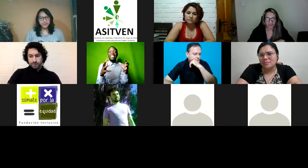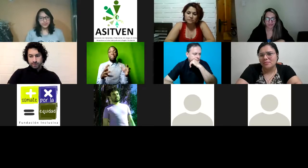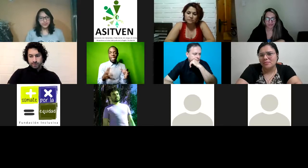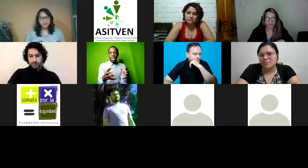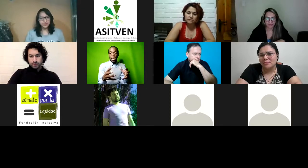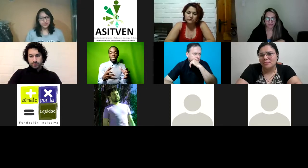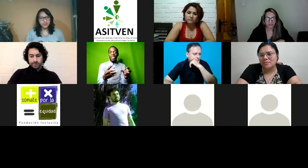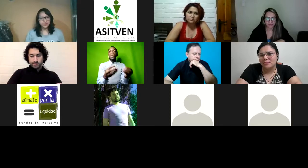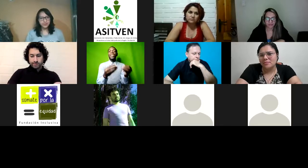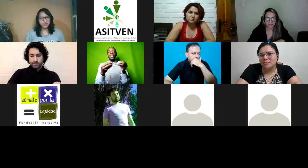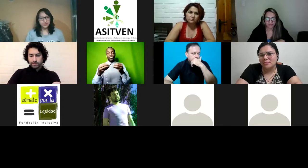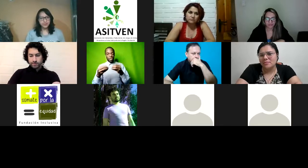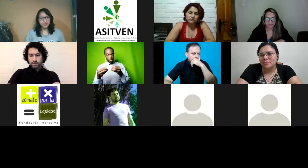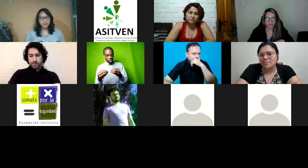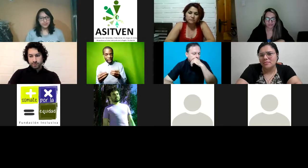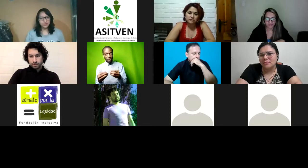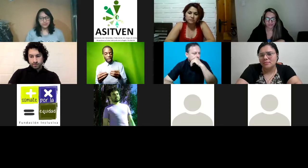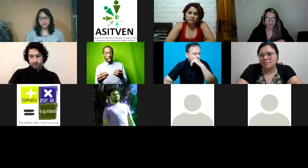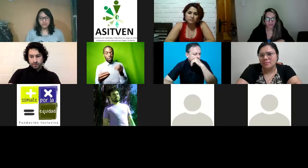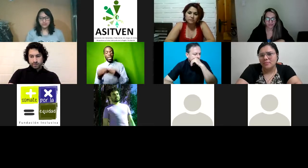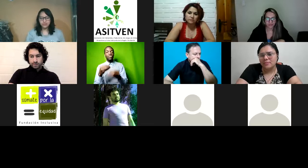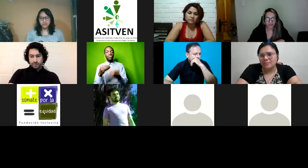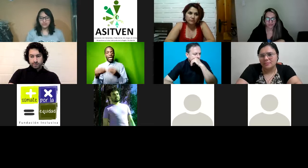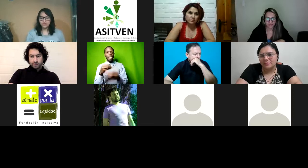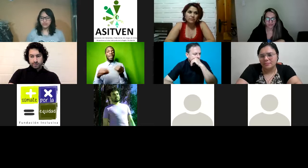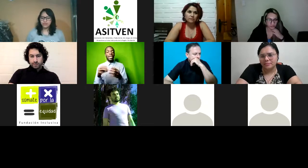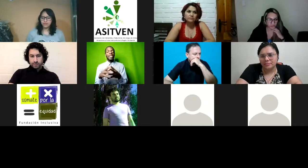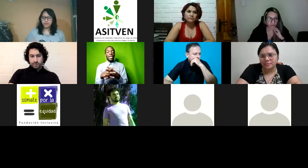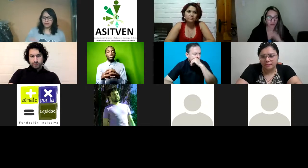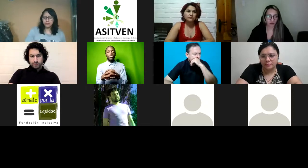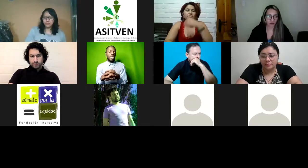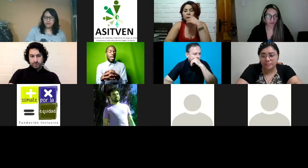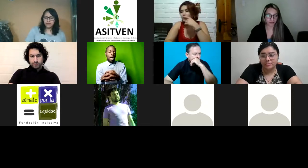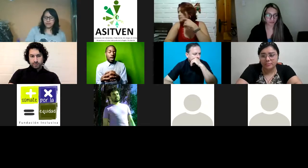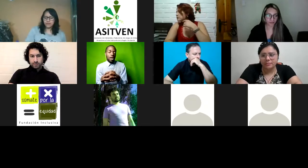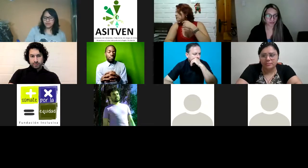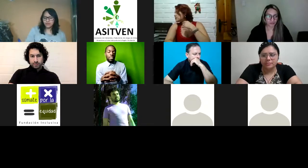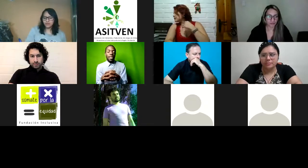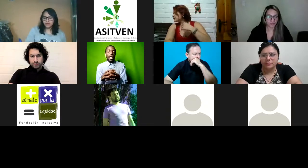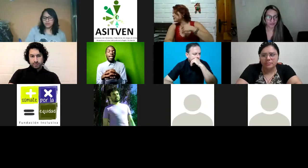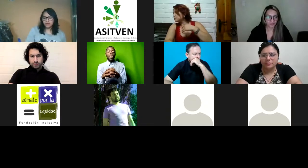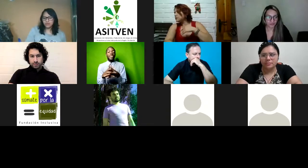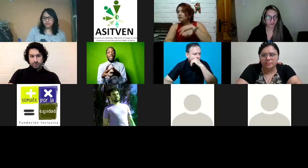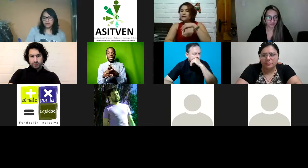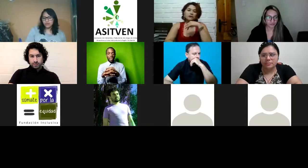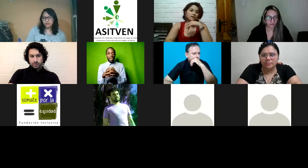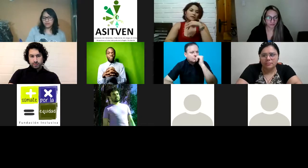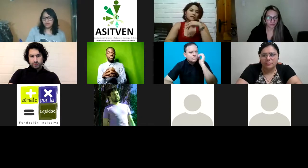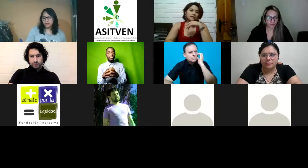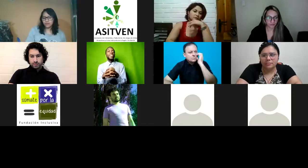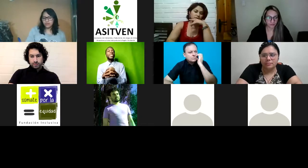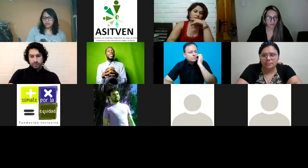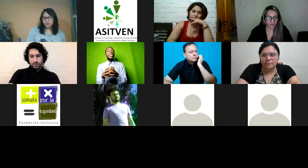de España y entonces con ella usar, en este caso, la lengua de señas